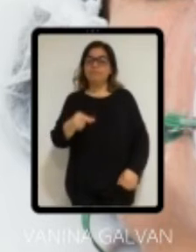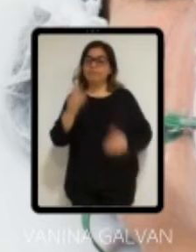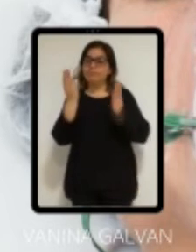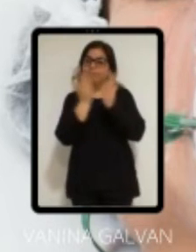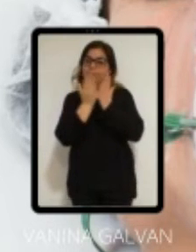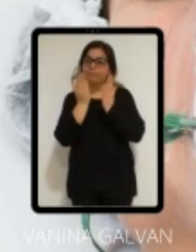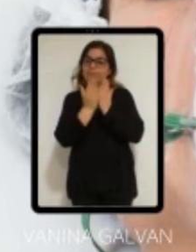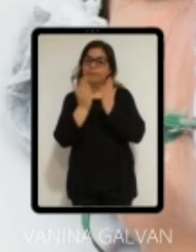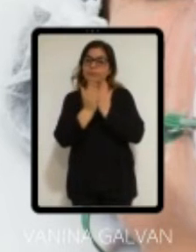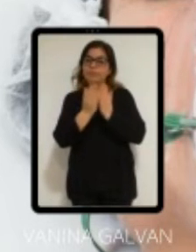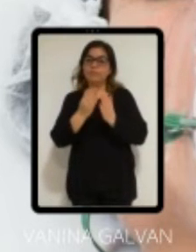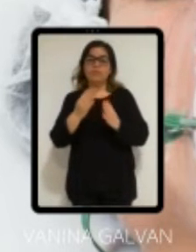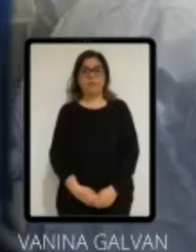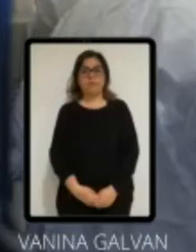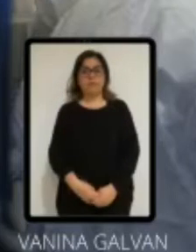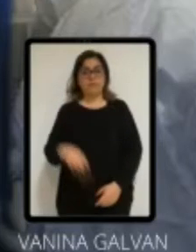de respiradores.